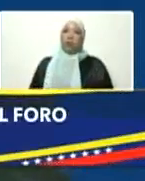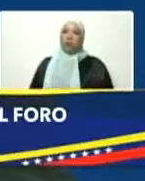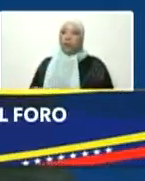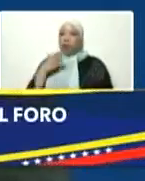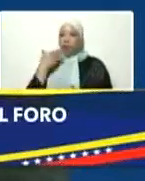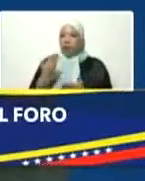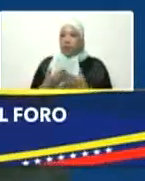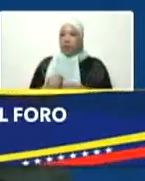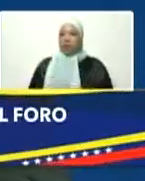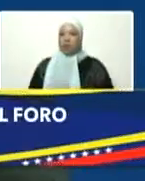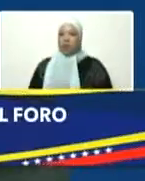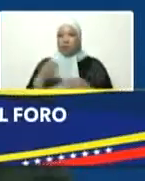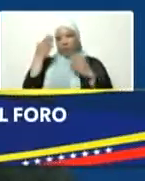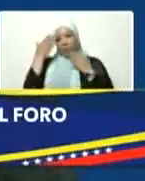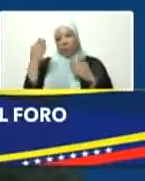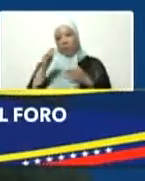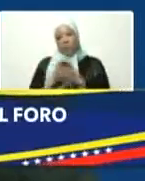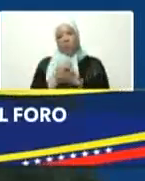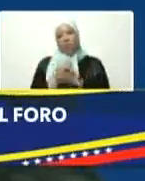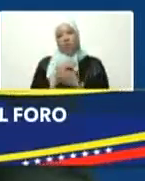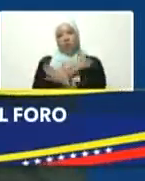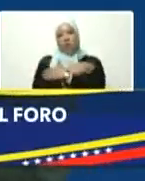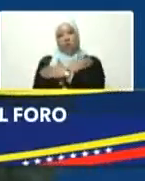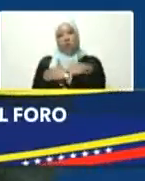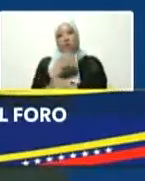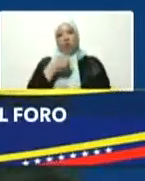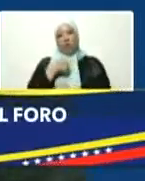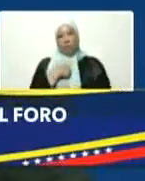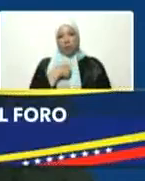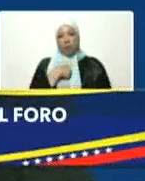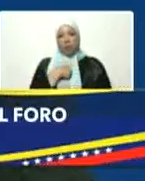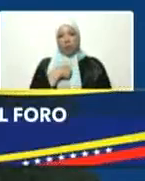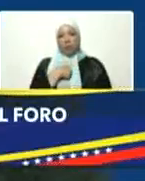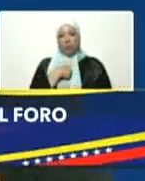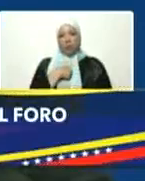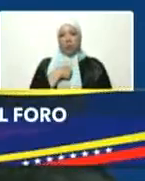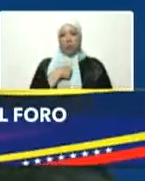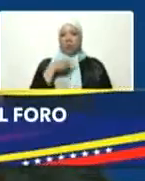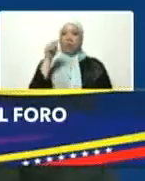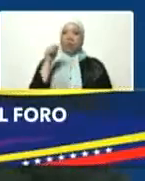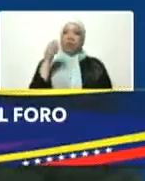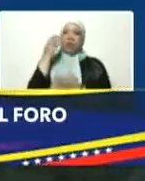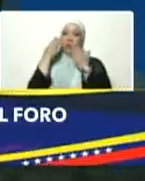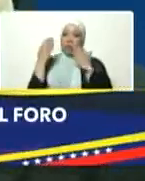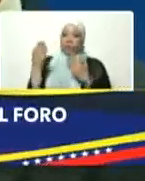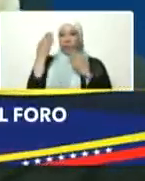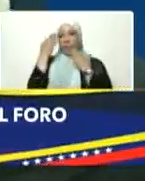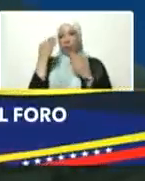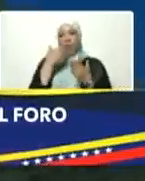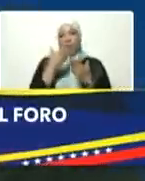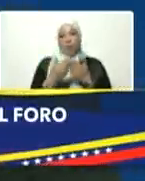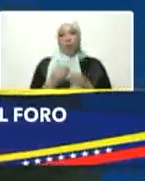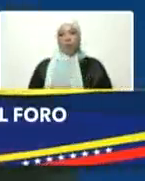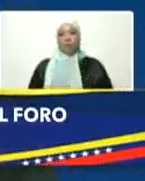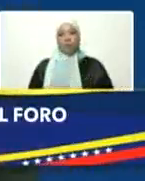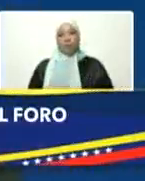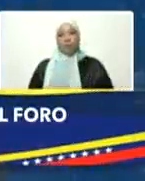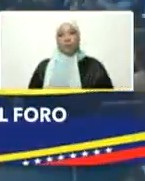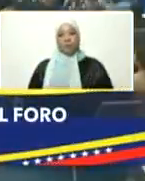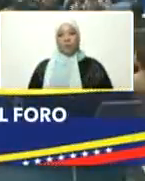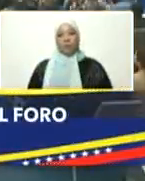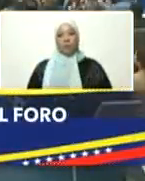gracias. Un saludo afectuoso de México, Adán. Mónica, muchas gracias.